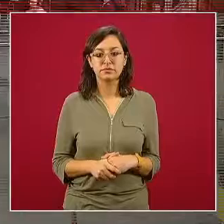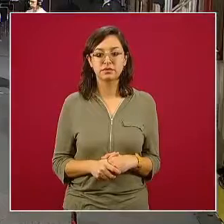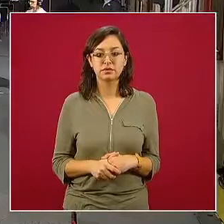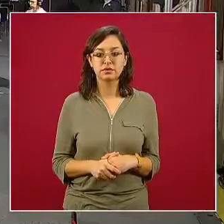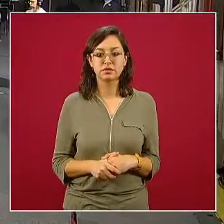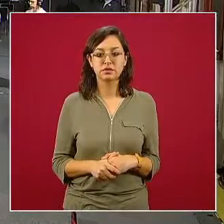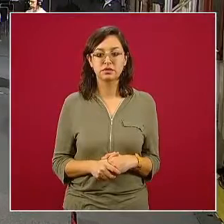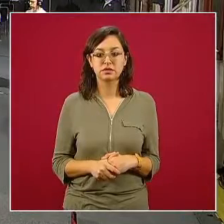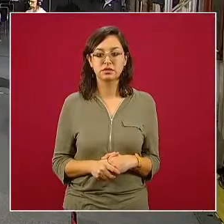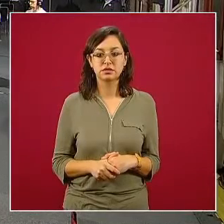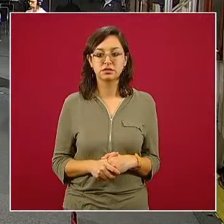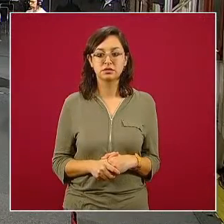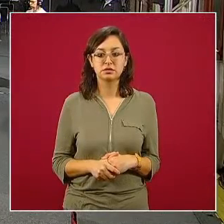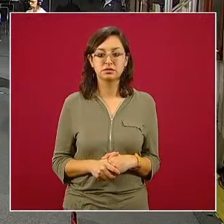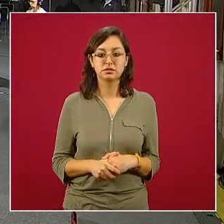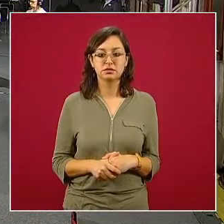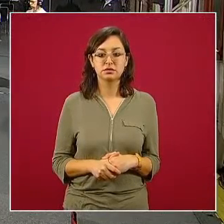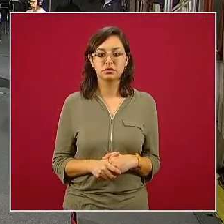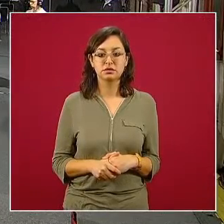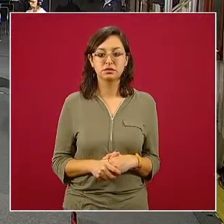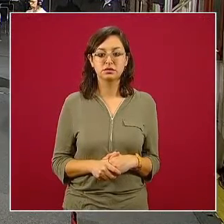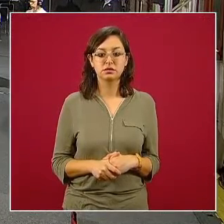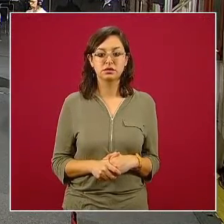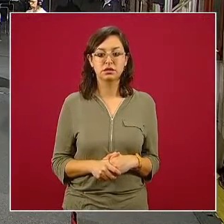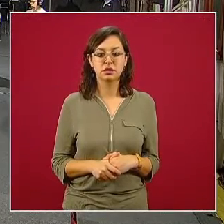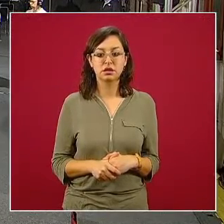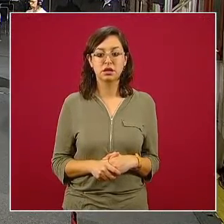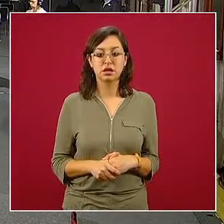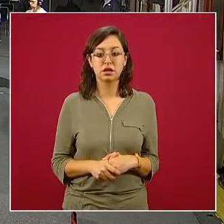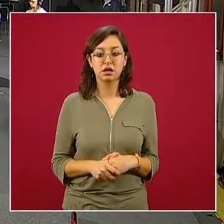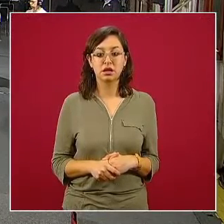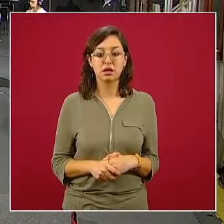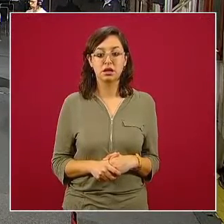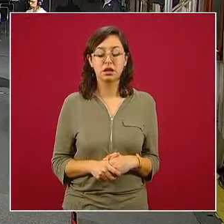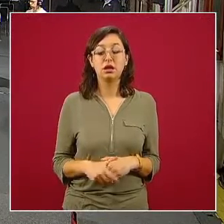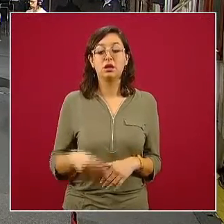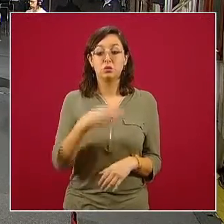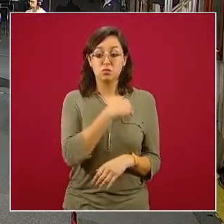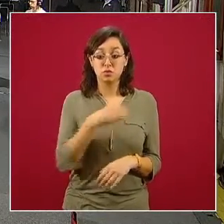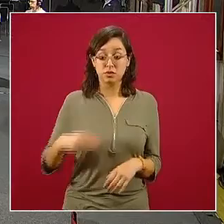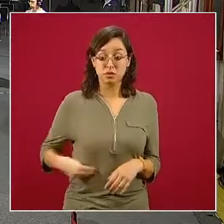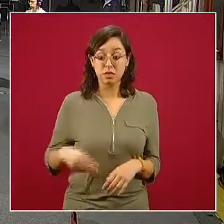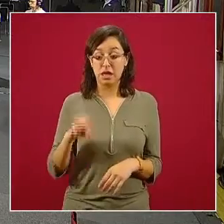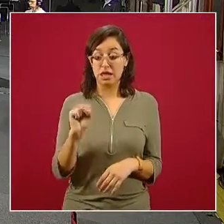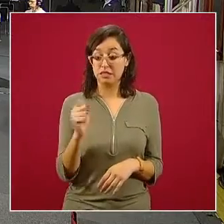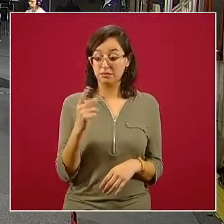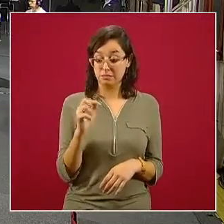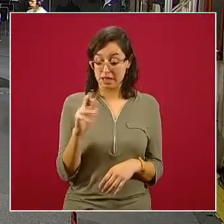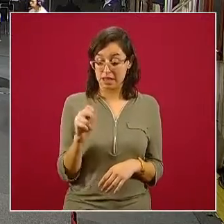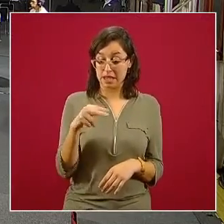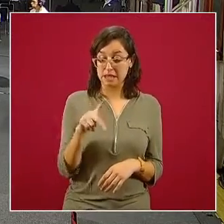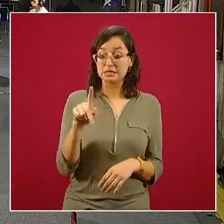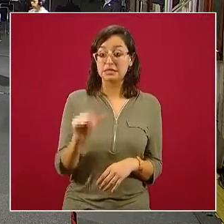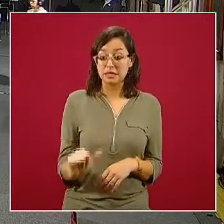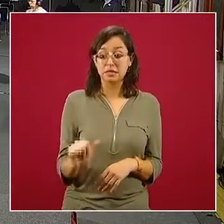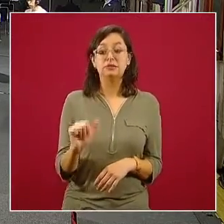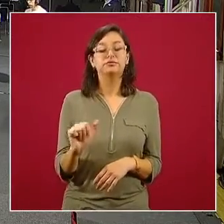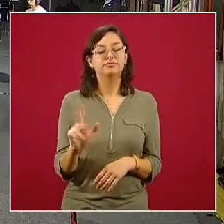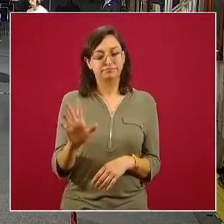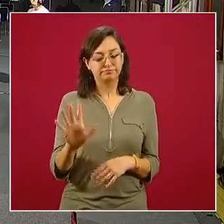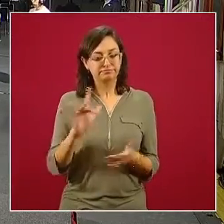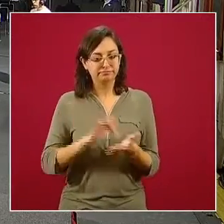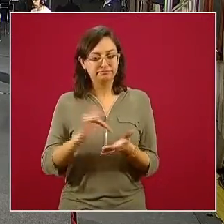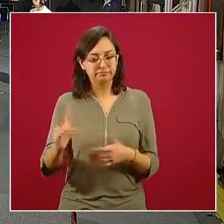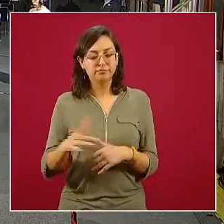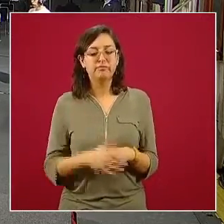el lunes tienen clases o cómo va a estar. De los municipios de La Esperanza, estos municipios, gracias Carlos, los municipios, esto lo